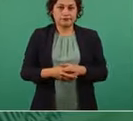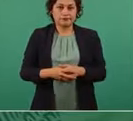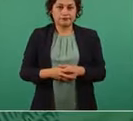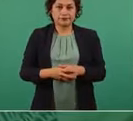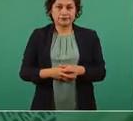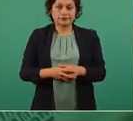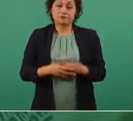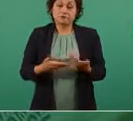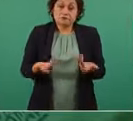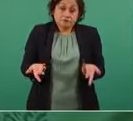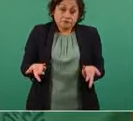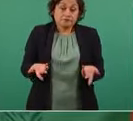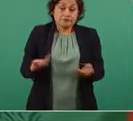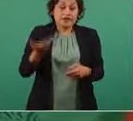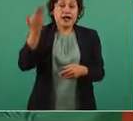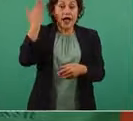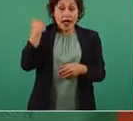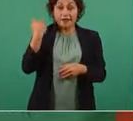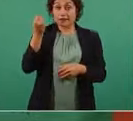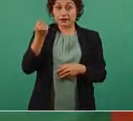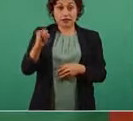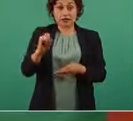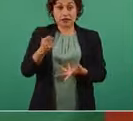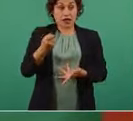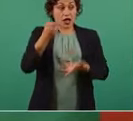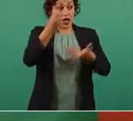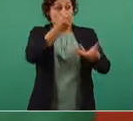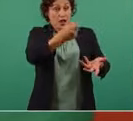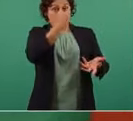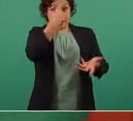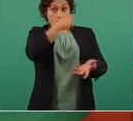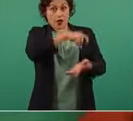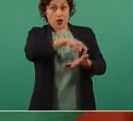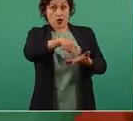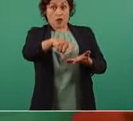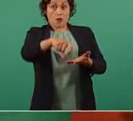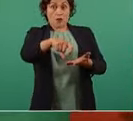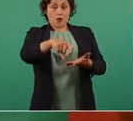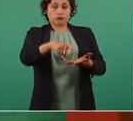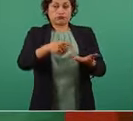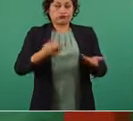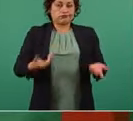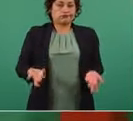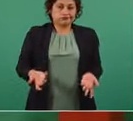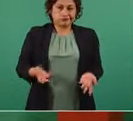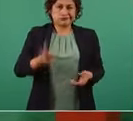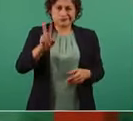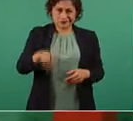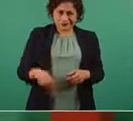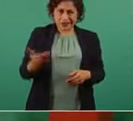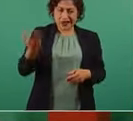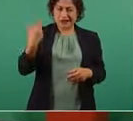en ese entonces se destinó a la compra. Malos negocios,